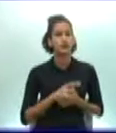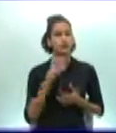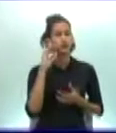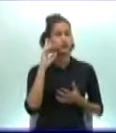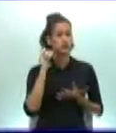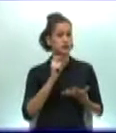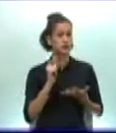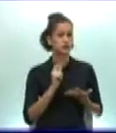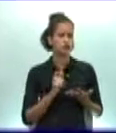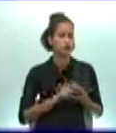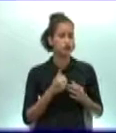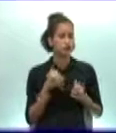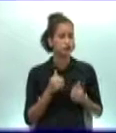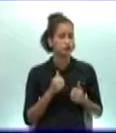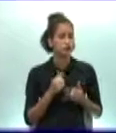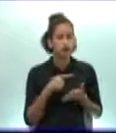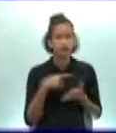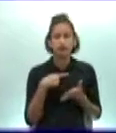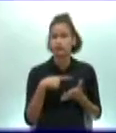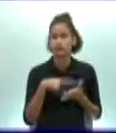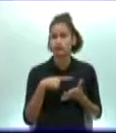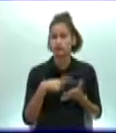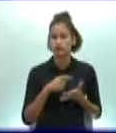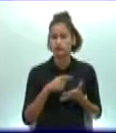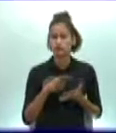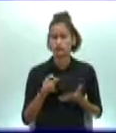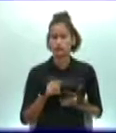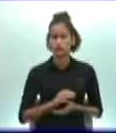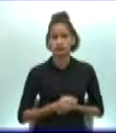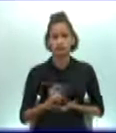caligráficos y la ortografía.